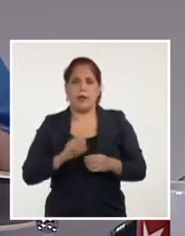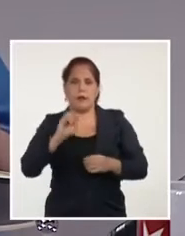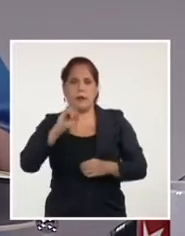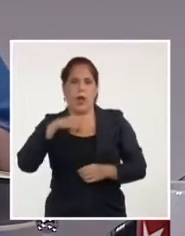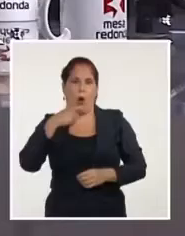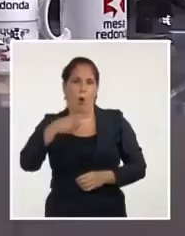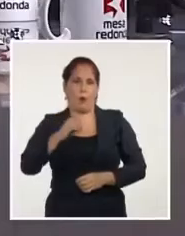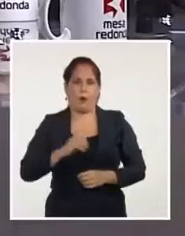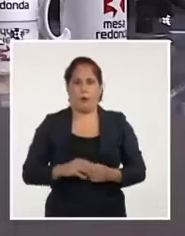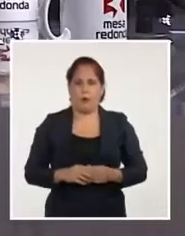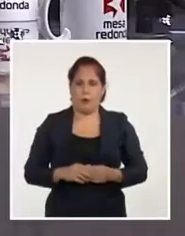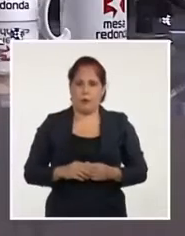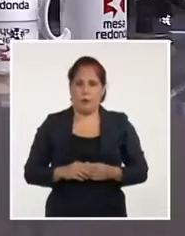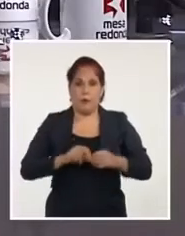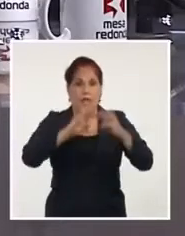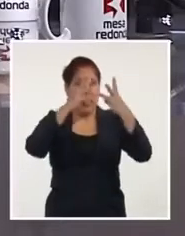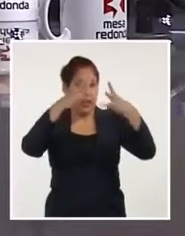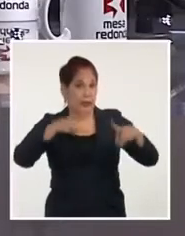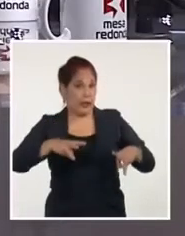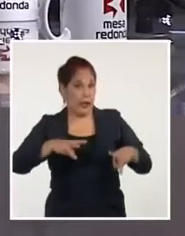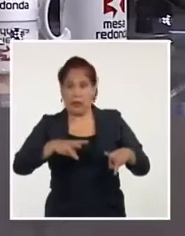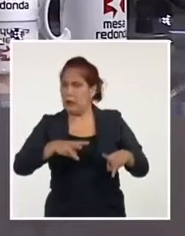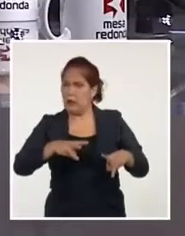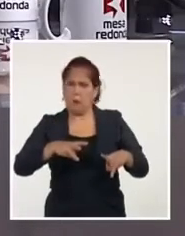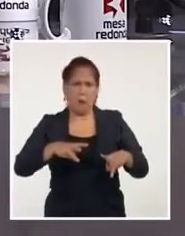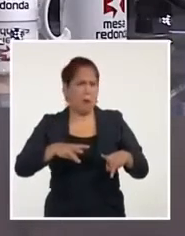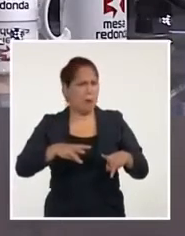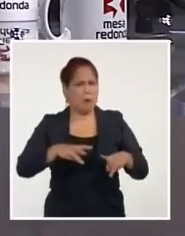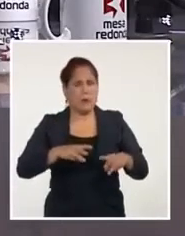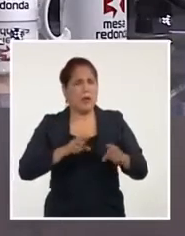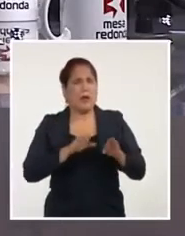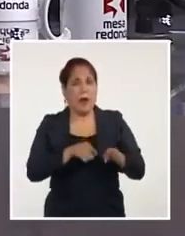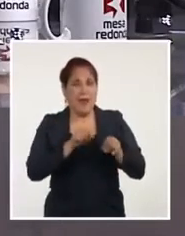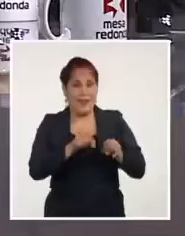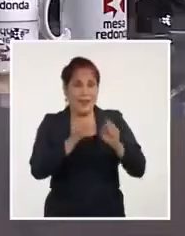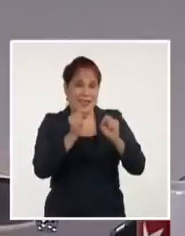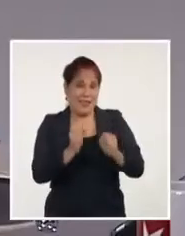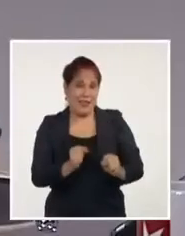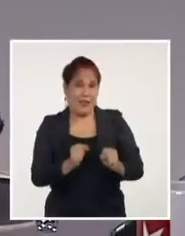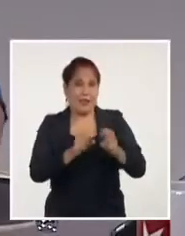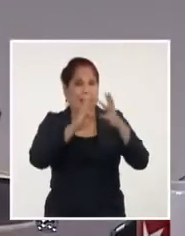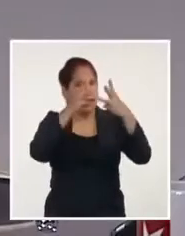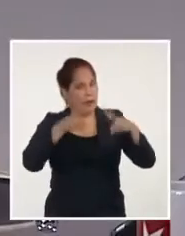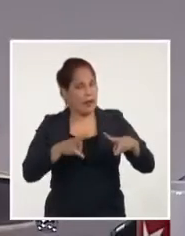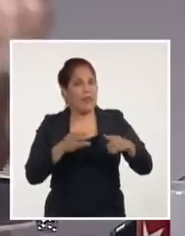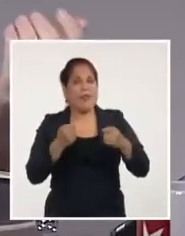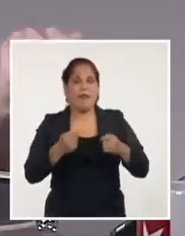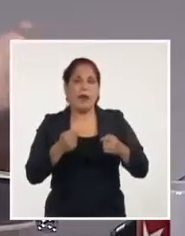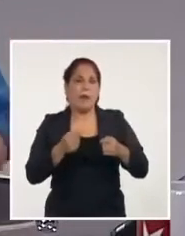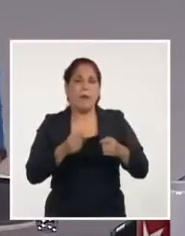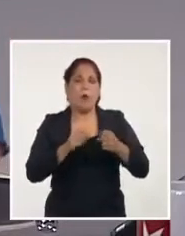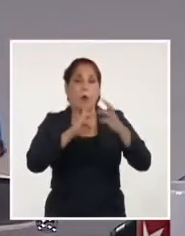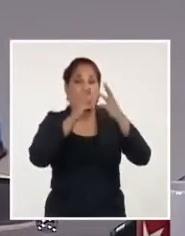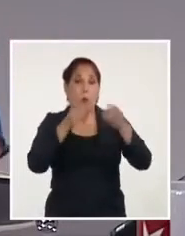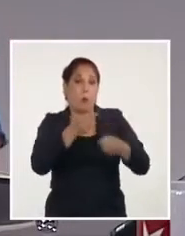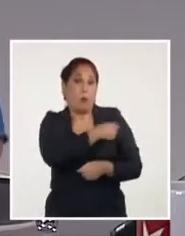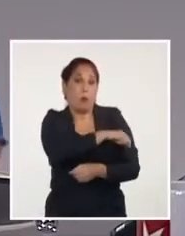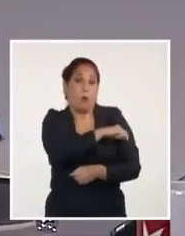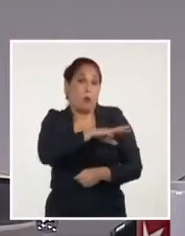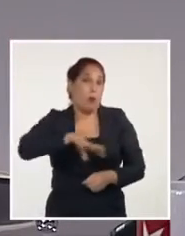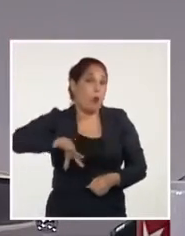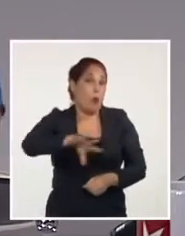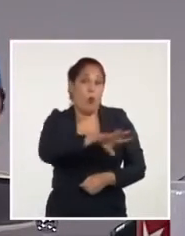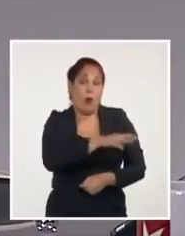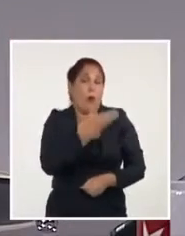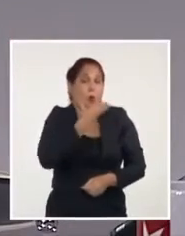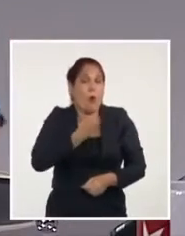redes. Eso no va a pasar. Llegó para quedarse. Tenemos poblaciones enteras, sobre todo